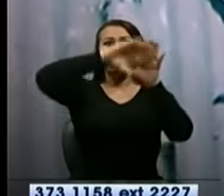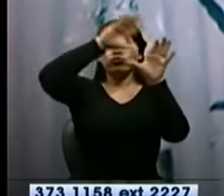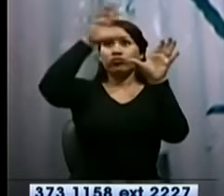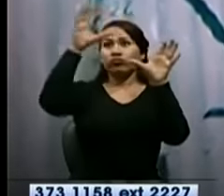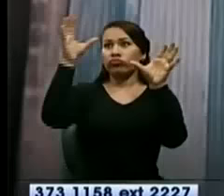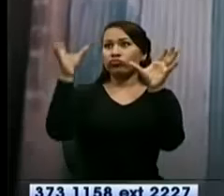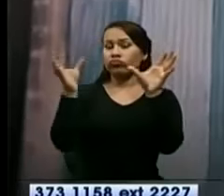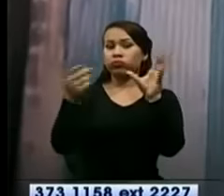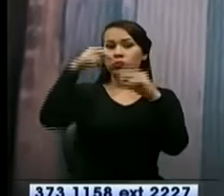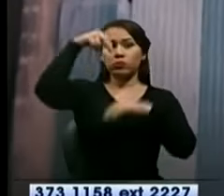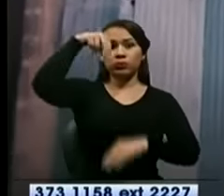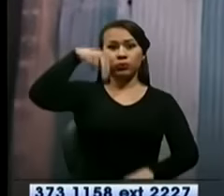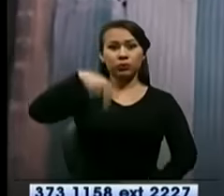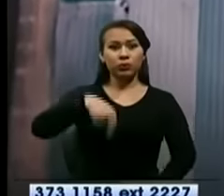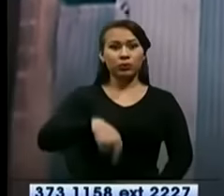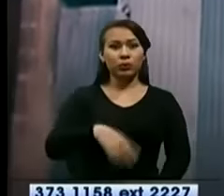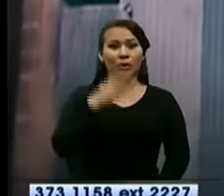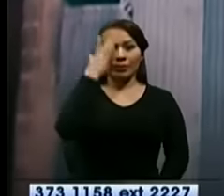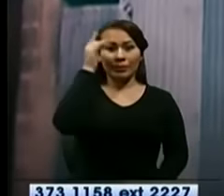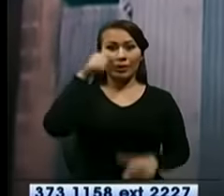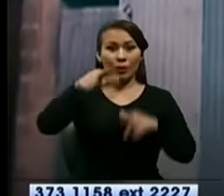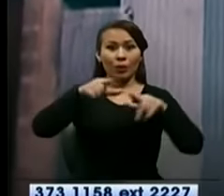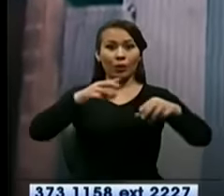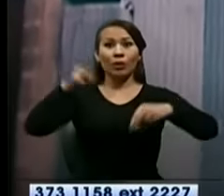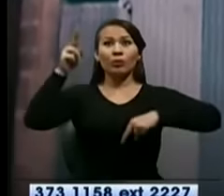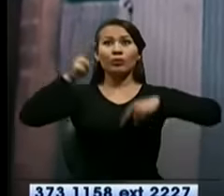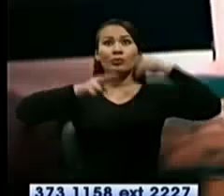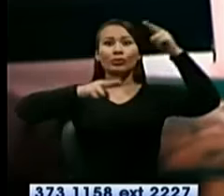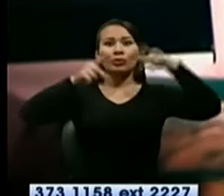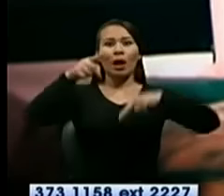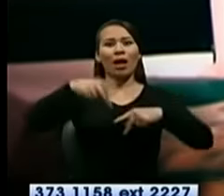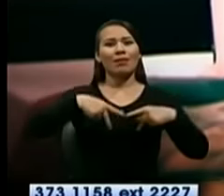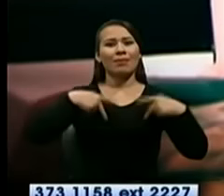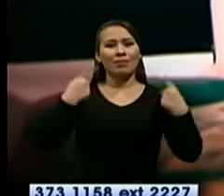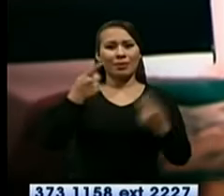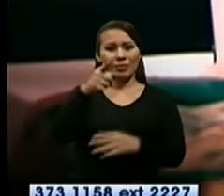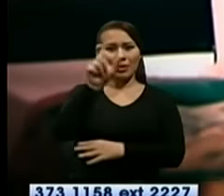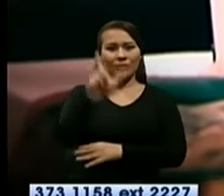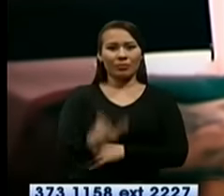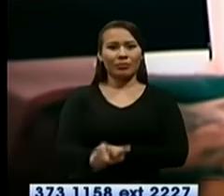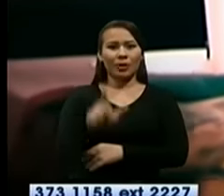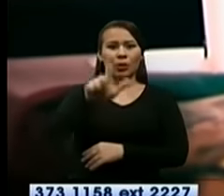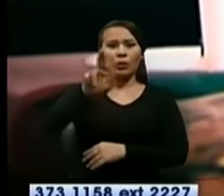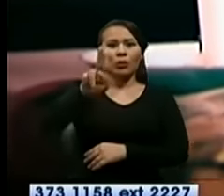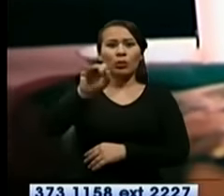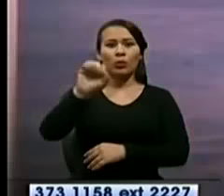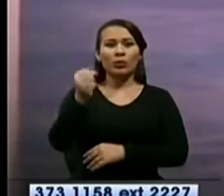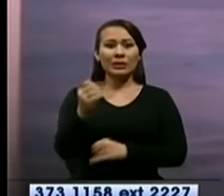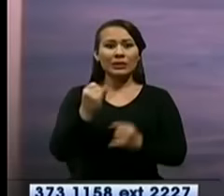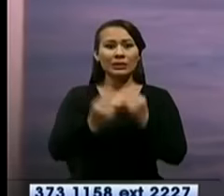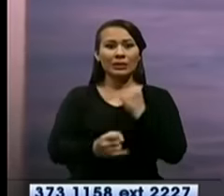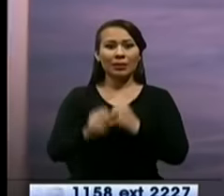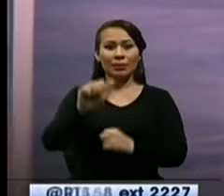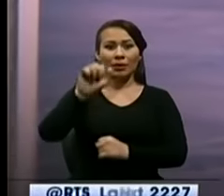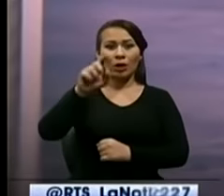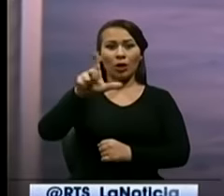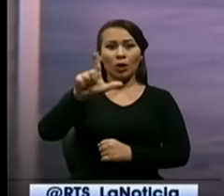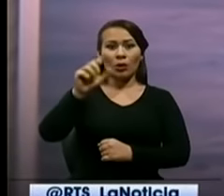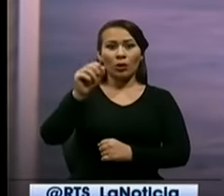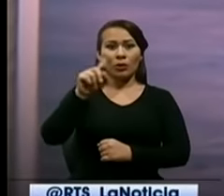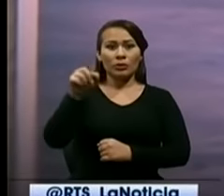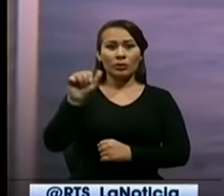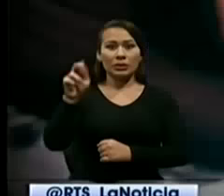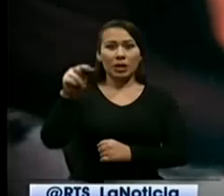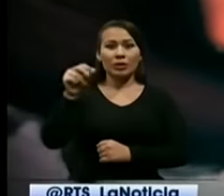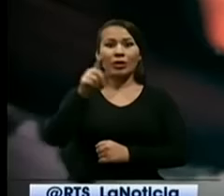Esto debido a que en este lugar, en construcción, iba a vivir Luis Alfredo Ramírez Lozano, de 33 años, y quien es uno de